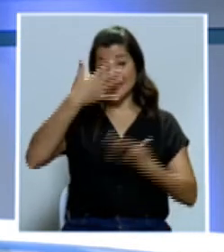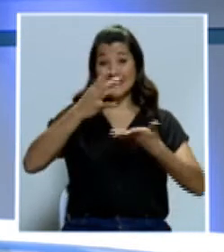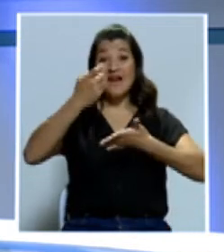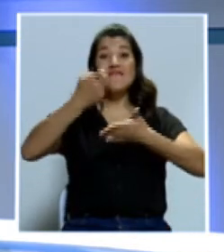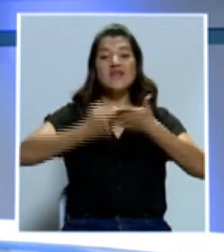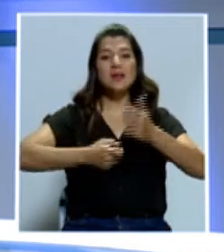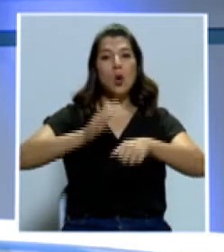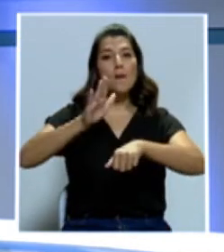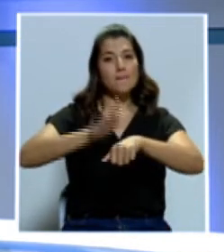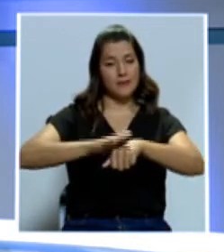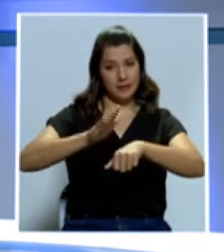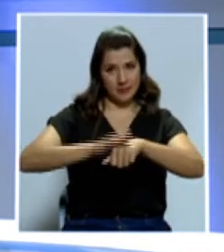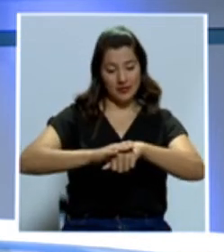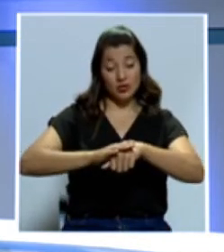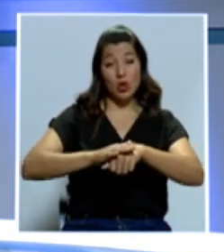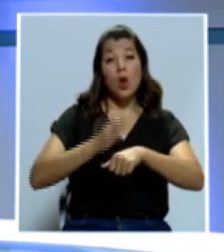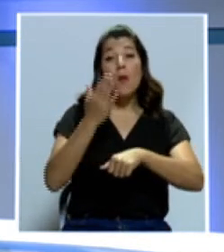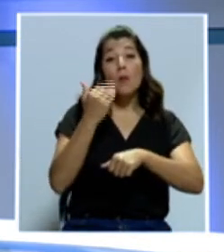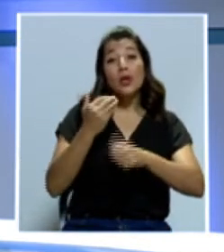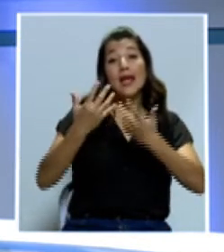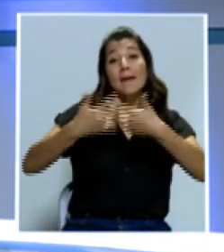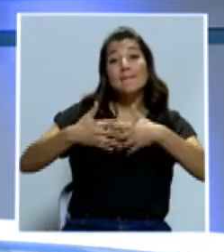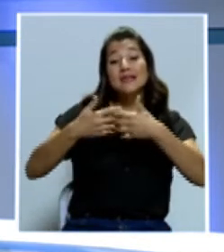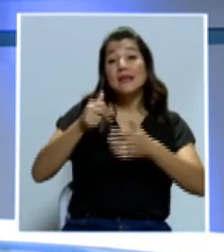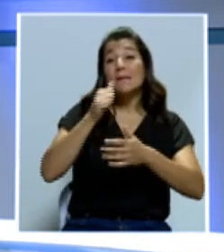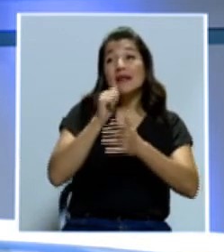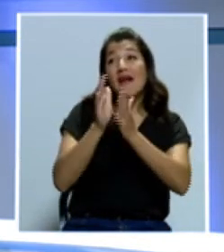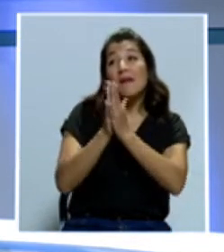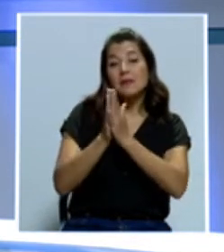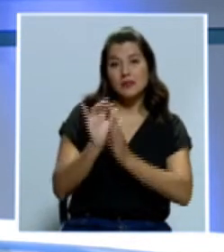que lo permitiría ante la petición de la empresa privada.